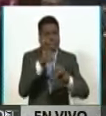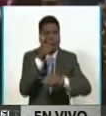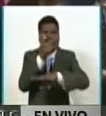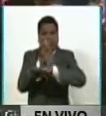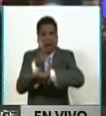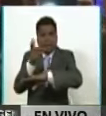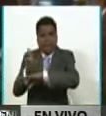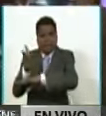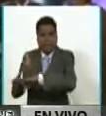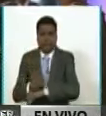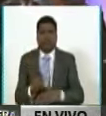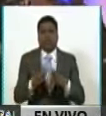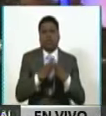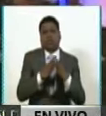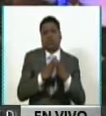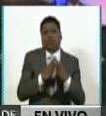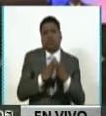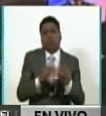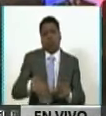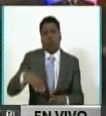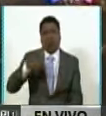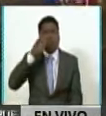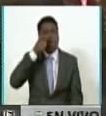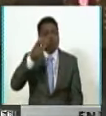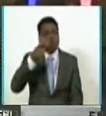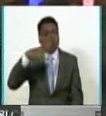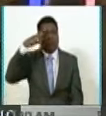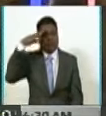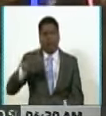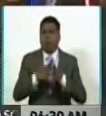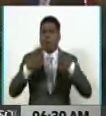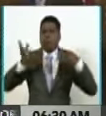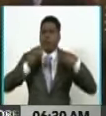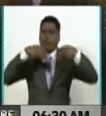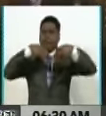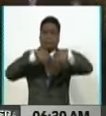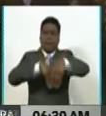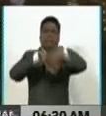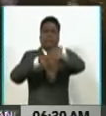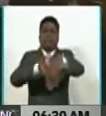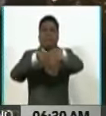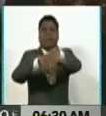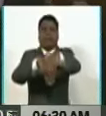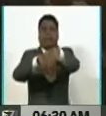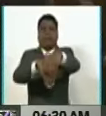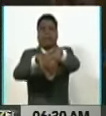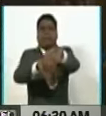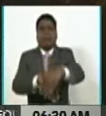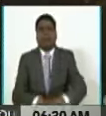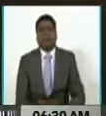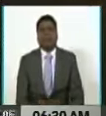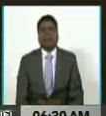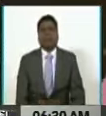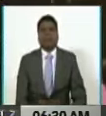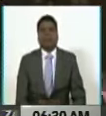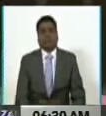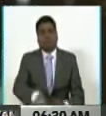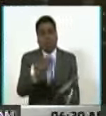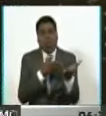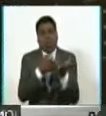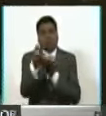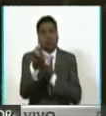desplegado toda la Unión Cívico-Militar para hacer un gran desfile en honor a Ezequiel Zamora. Honor a quien